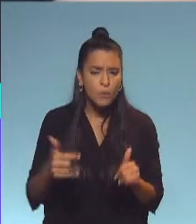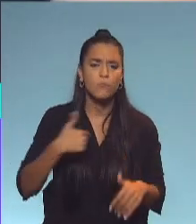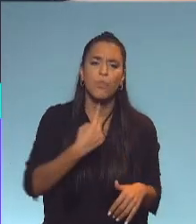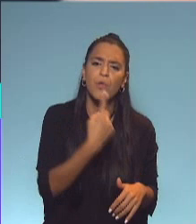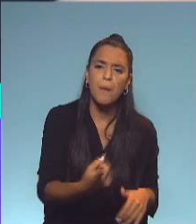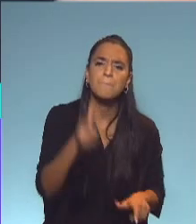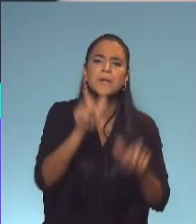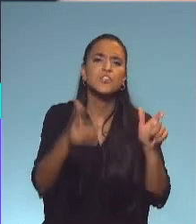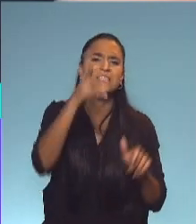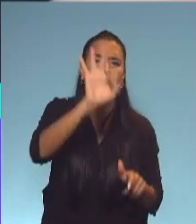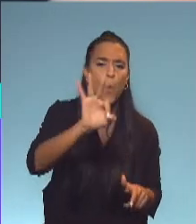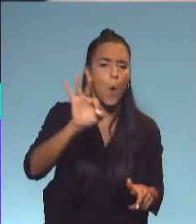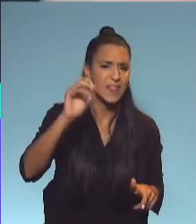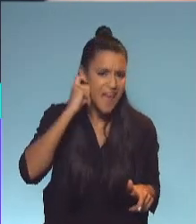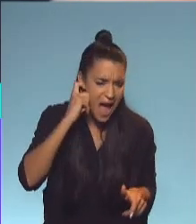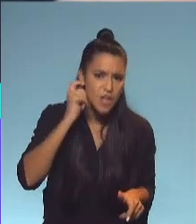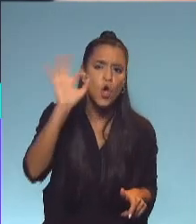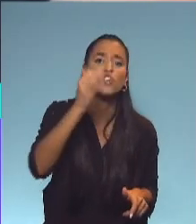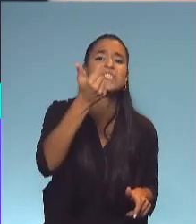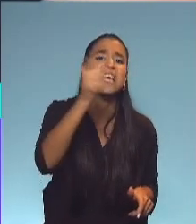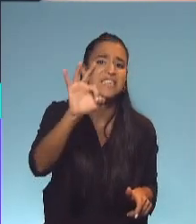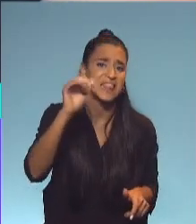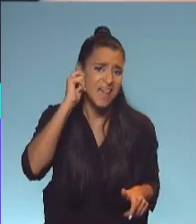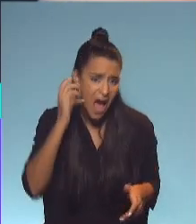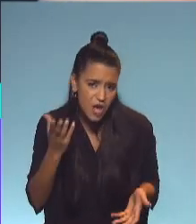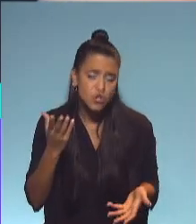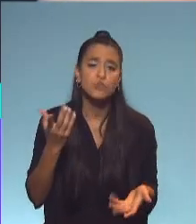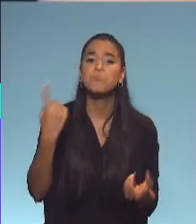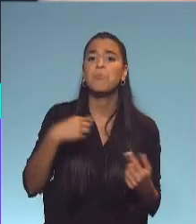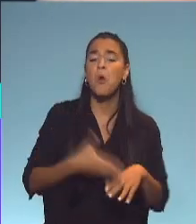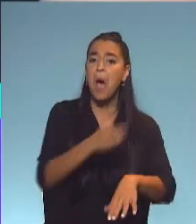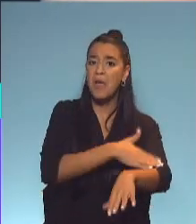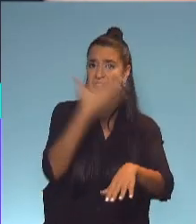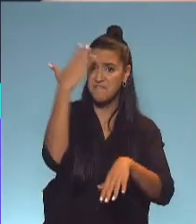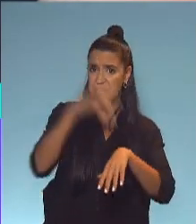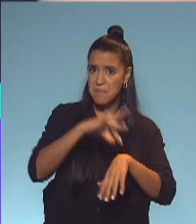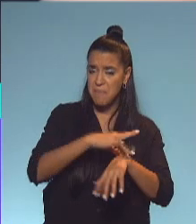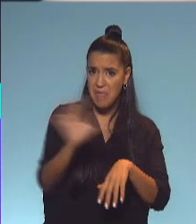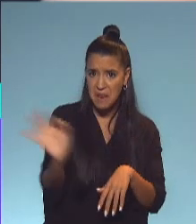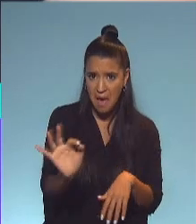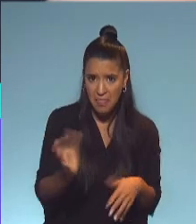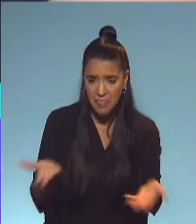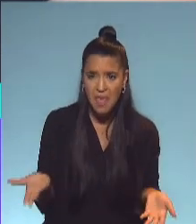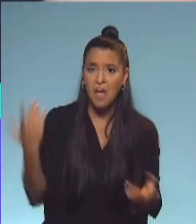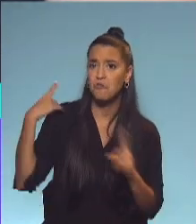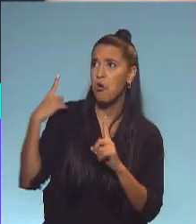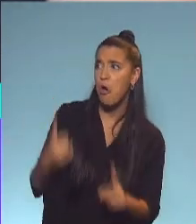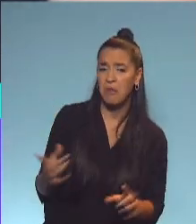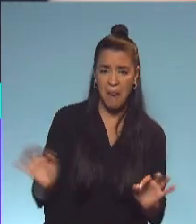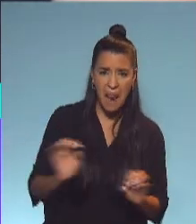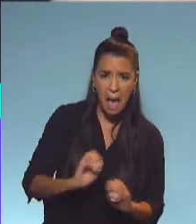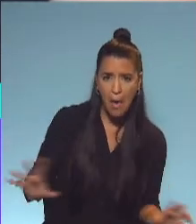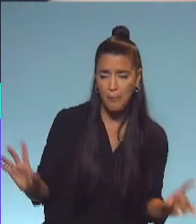de personas de 50 años Sí. o 60 años, sin patología crónica